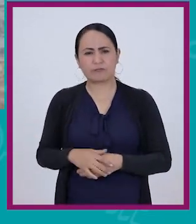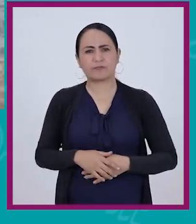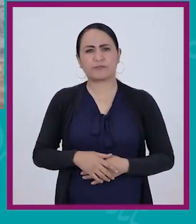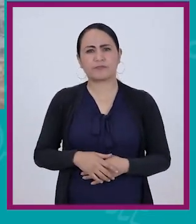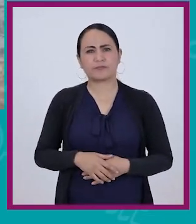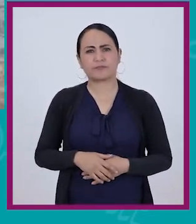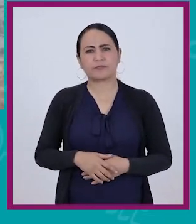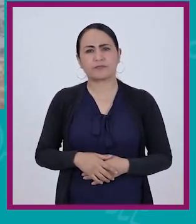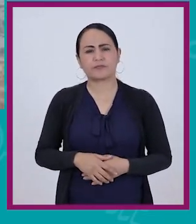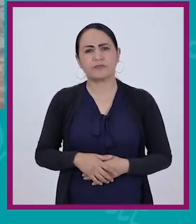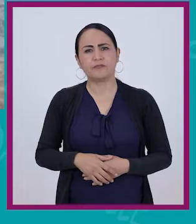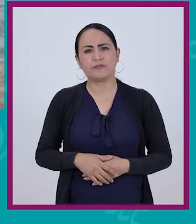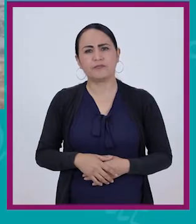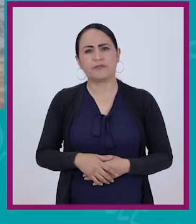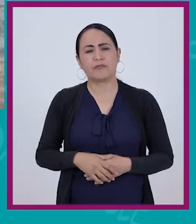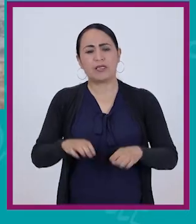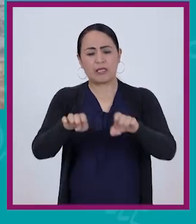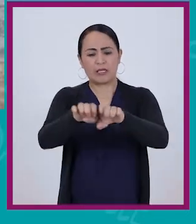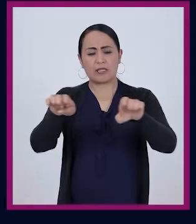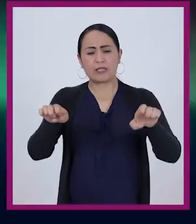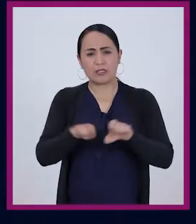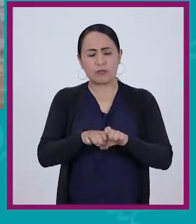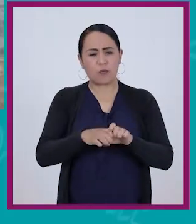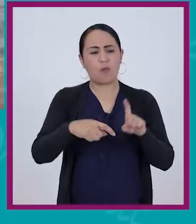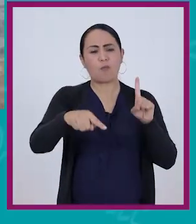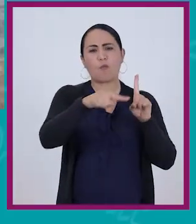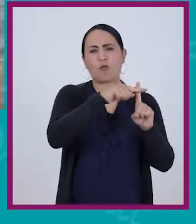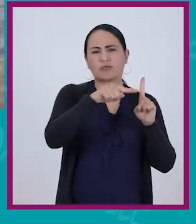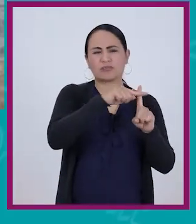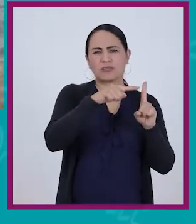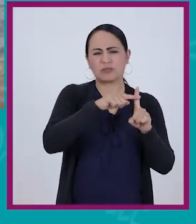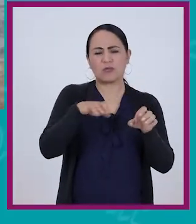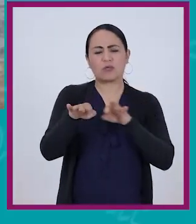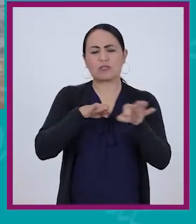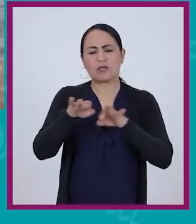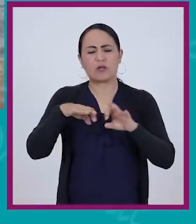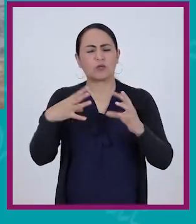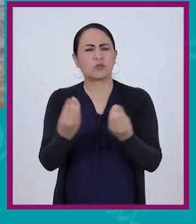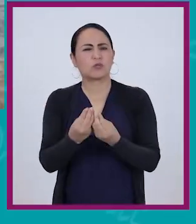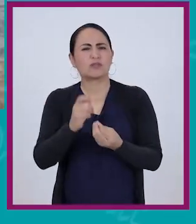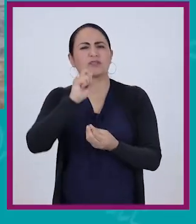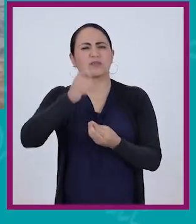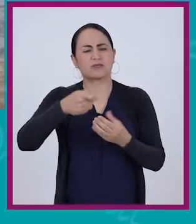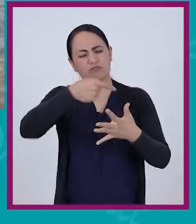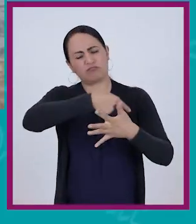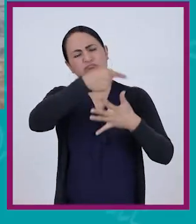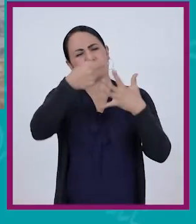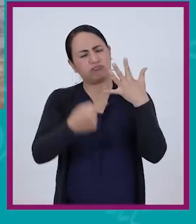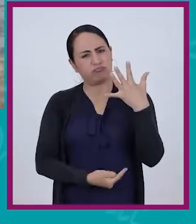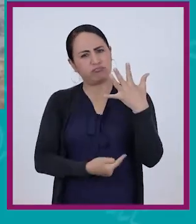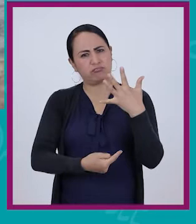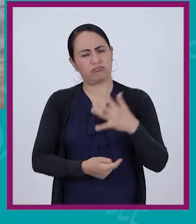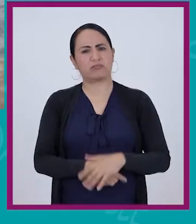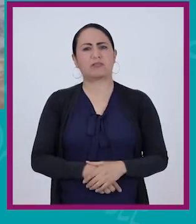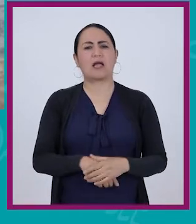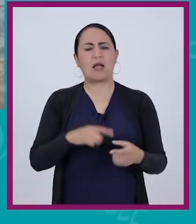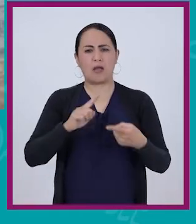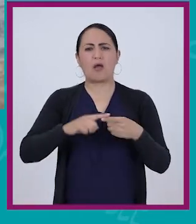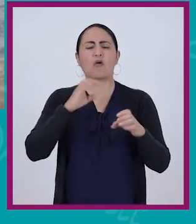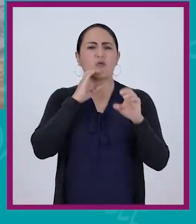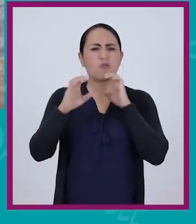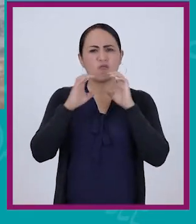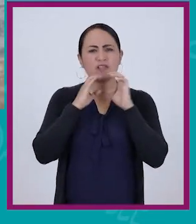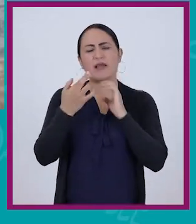las particularidades de los miembros del equipo. Las ventajas de trabajar en equipo son muchas y